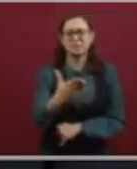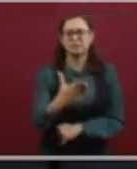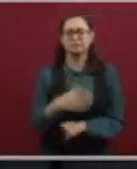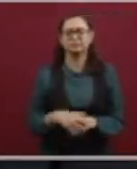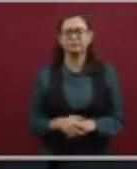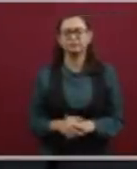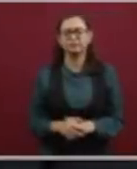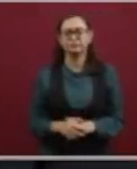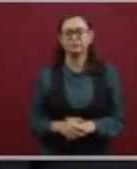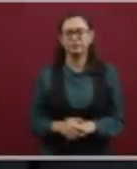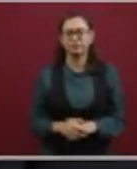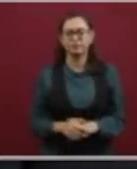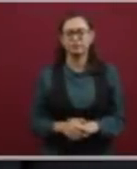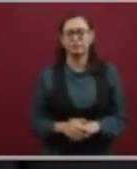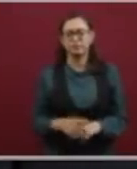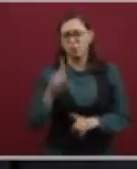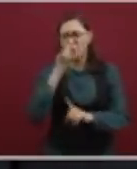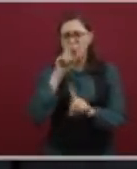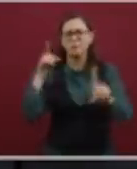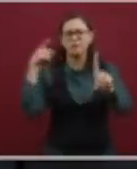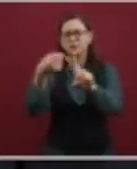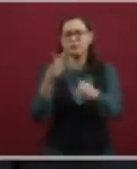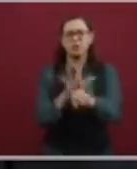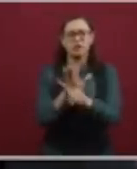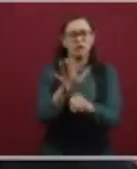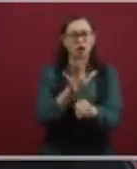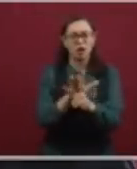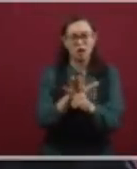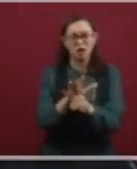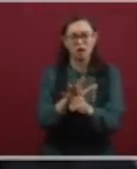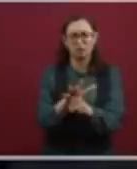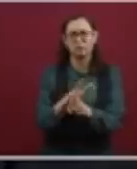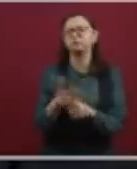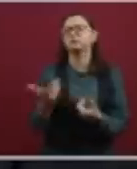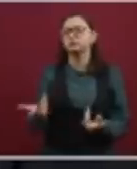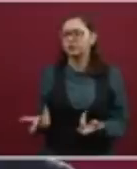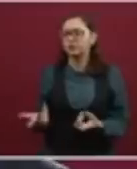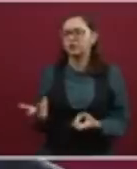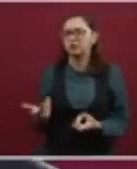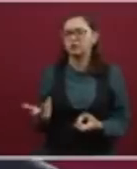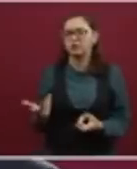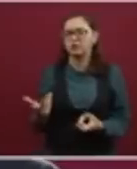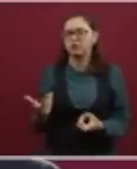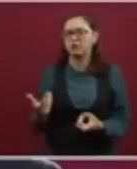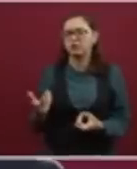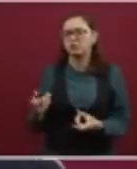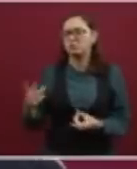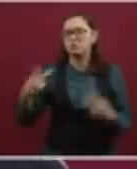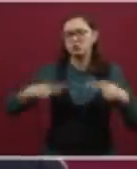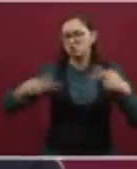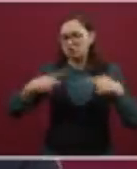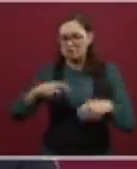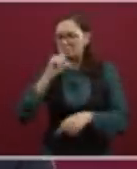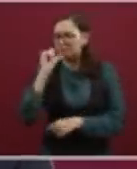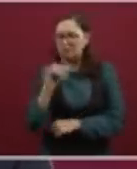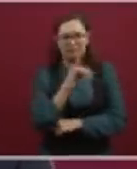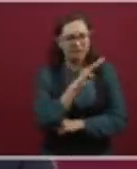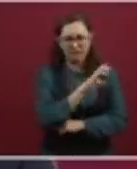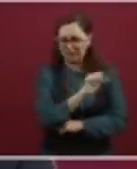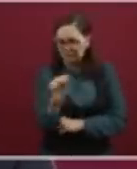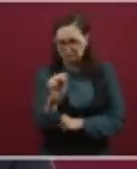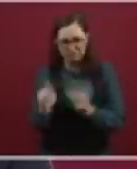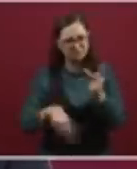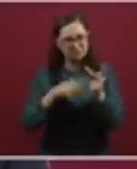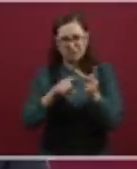tener como propósito atender a la población abierta, a la población que no